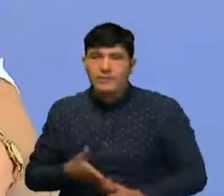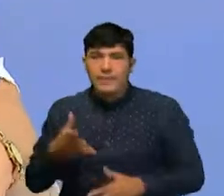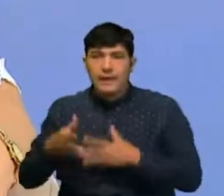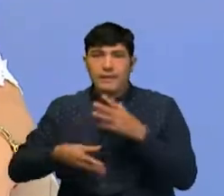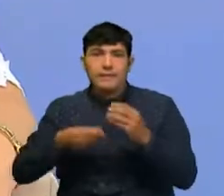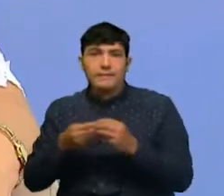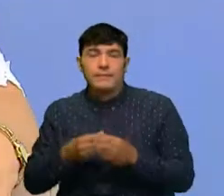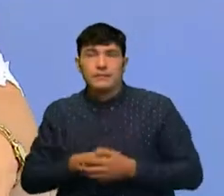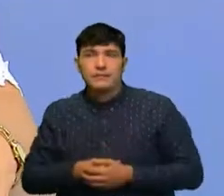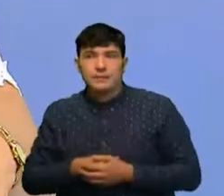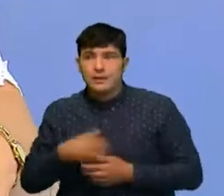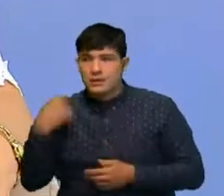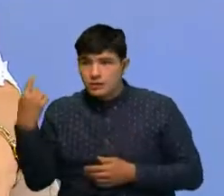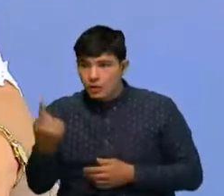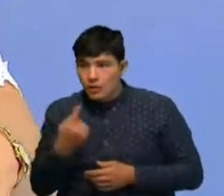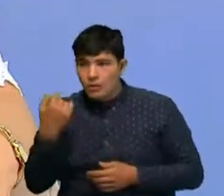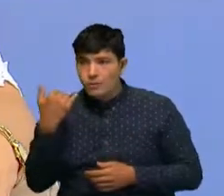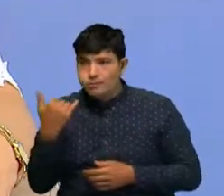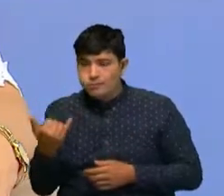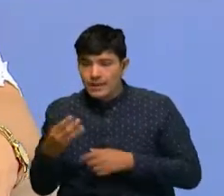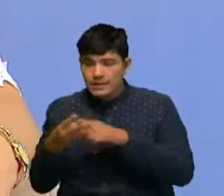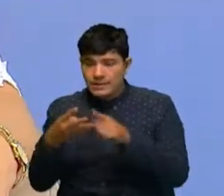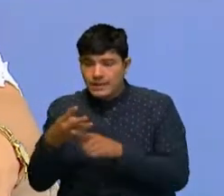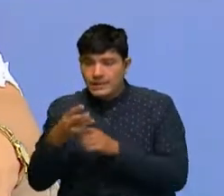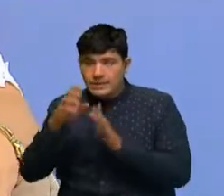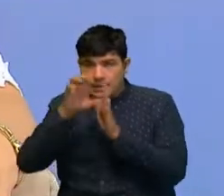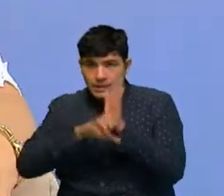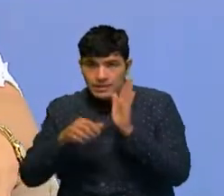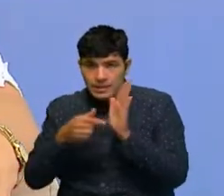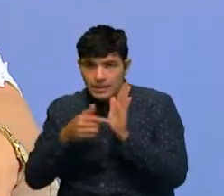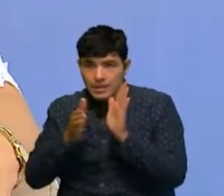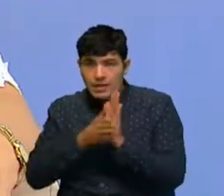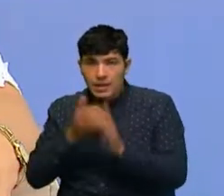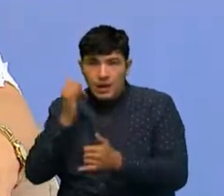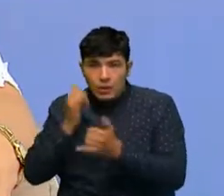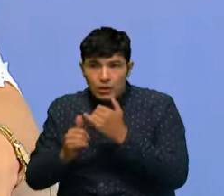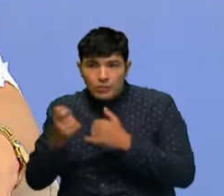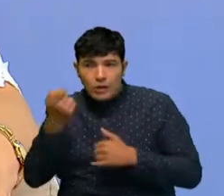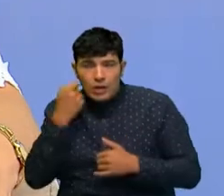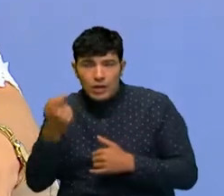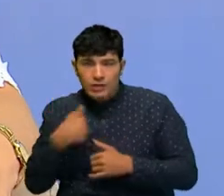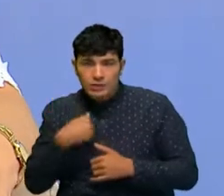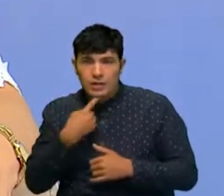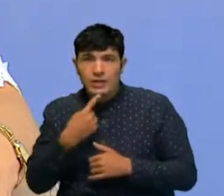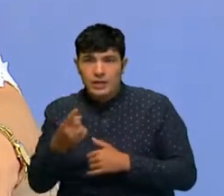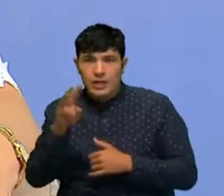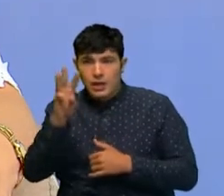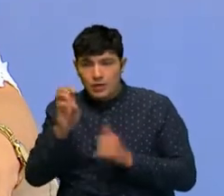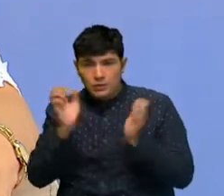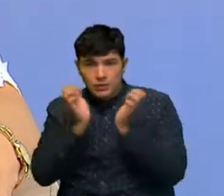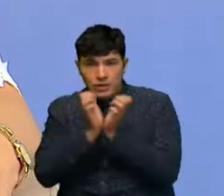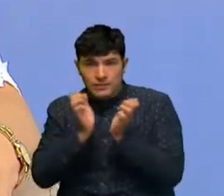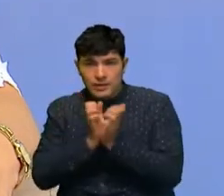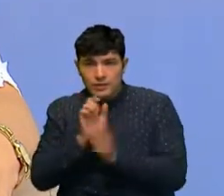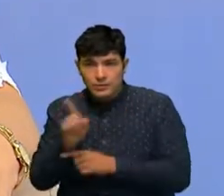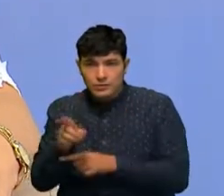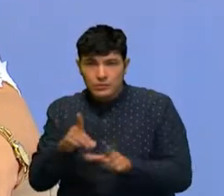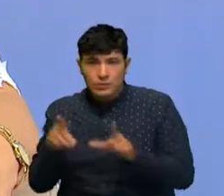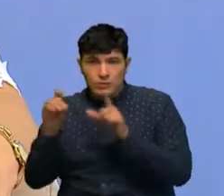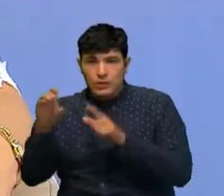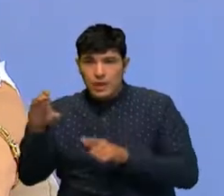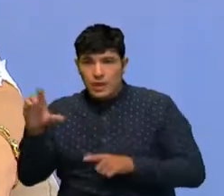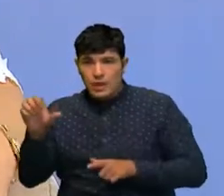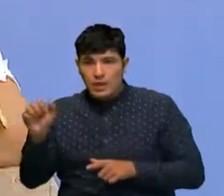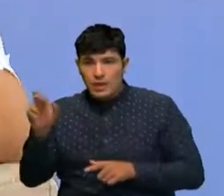solamente existen estas tres sentencias que le estoy comentando y la última que le hablé ahorita del 8 de mayo de la doctora Clara Inés, sino que